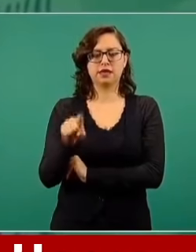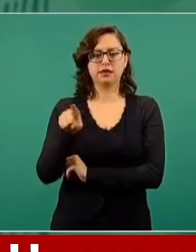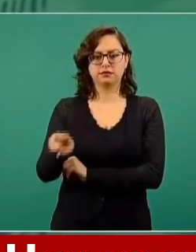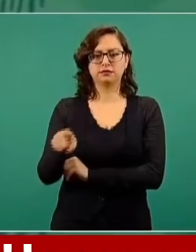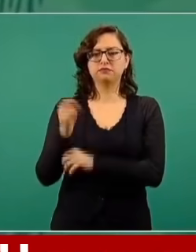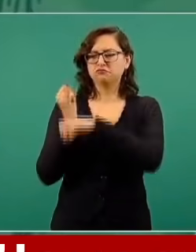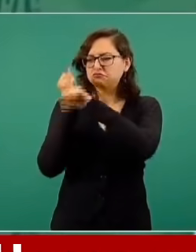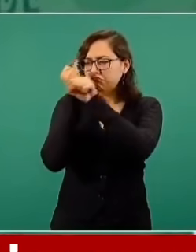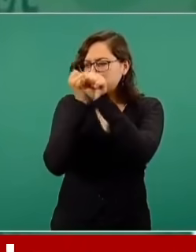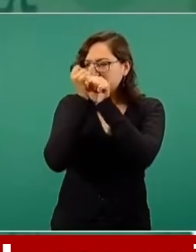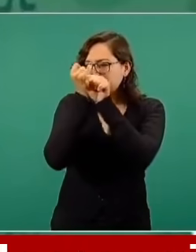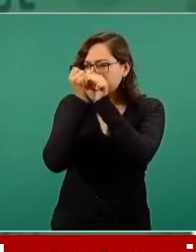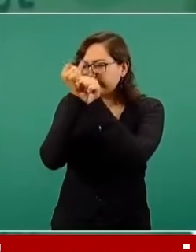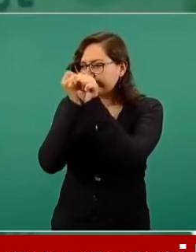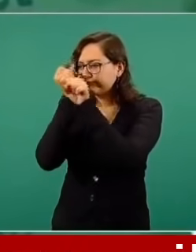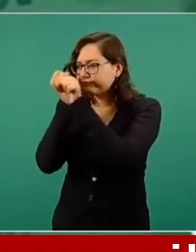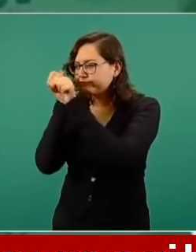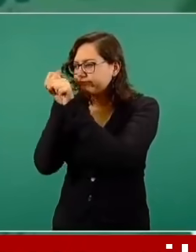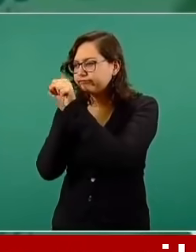que hicieron una investigación